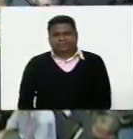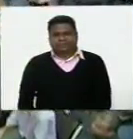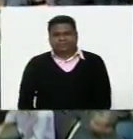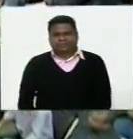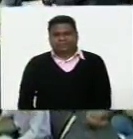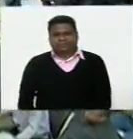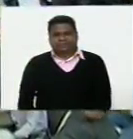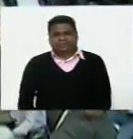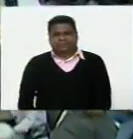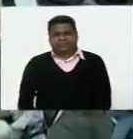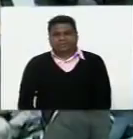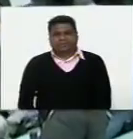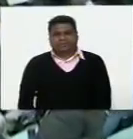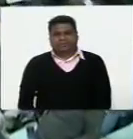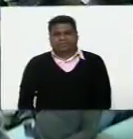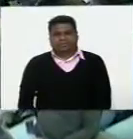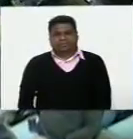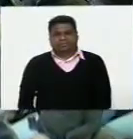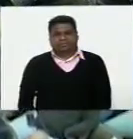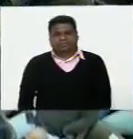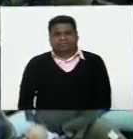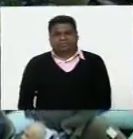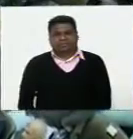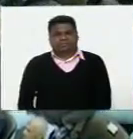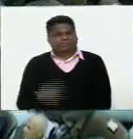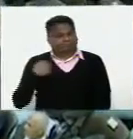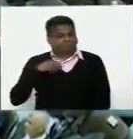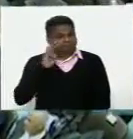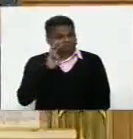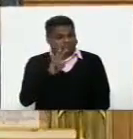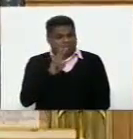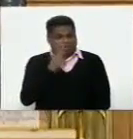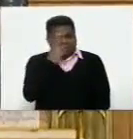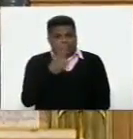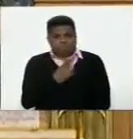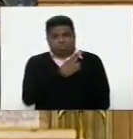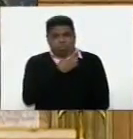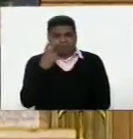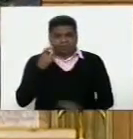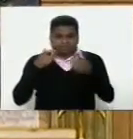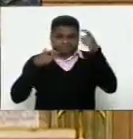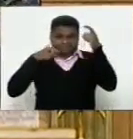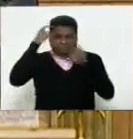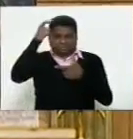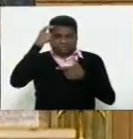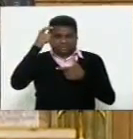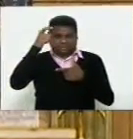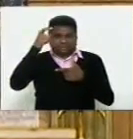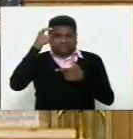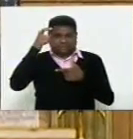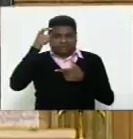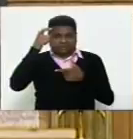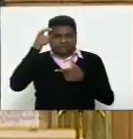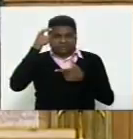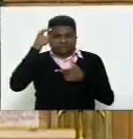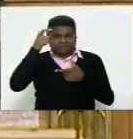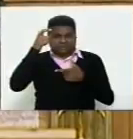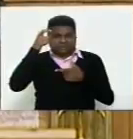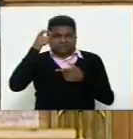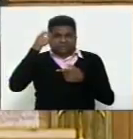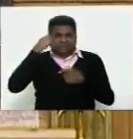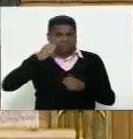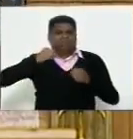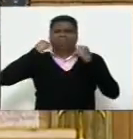Y tiene que ver, obviamente, con el compromiso de Hugo Chávez, con la lucha de